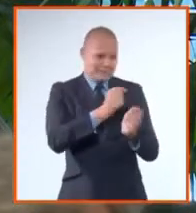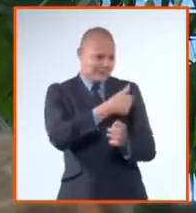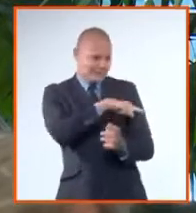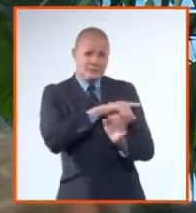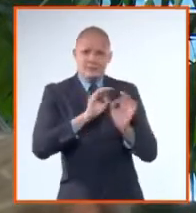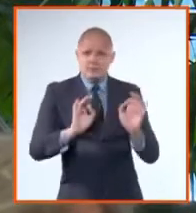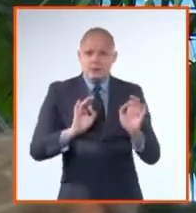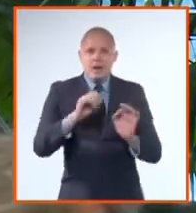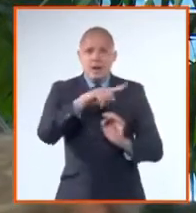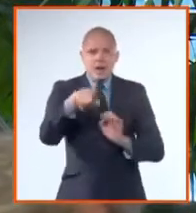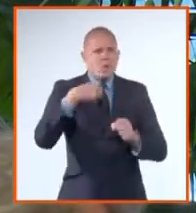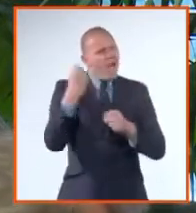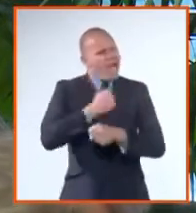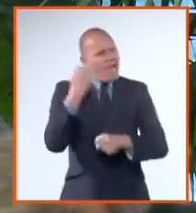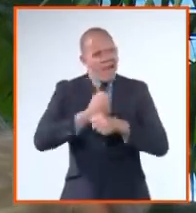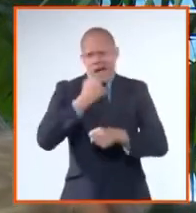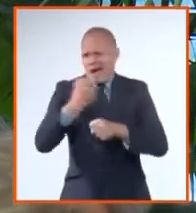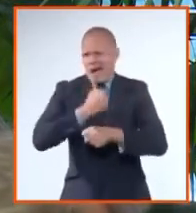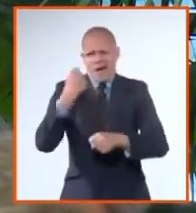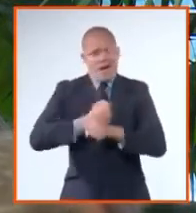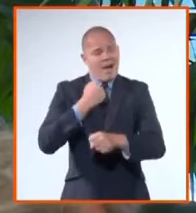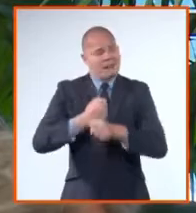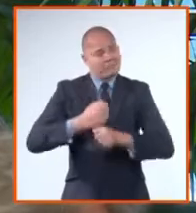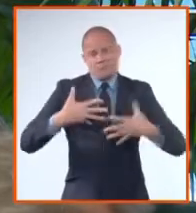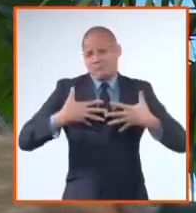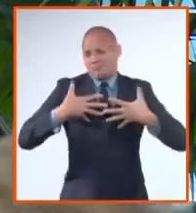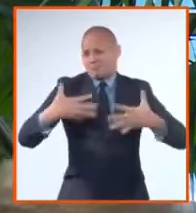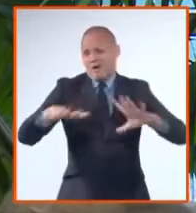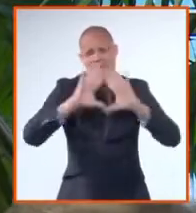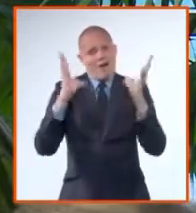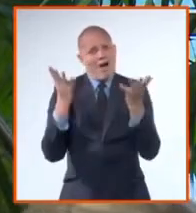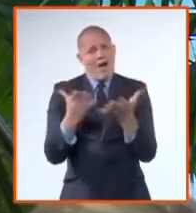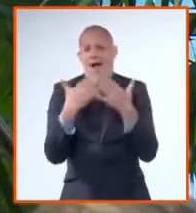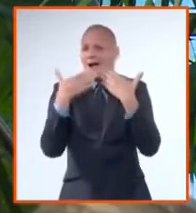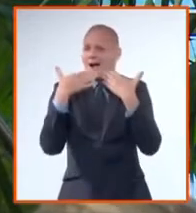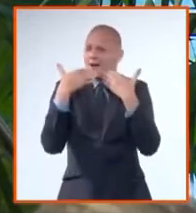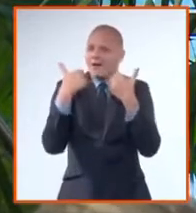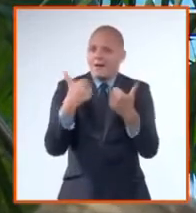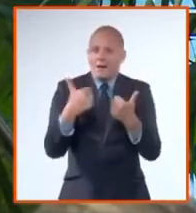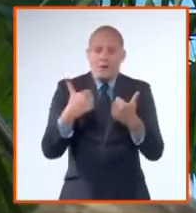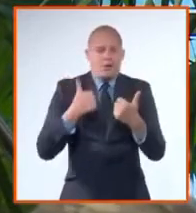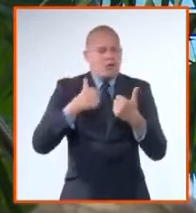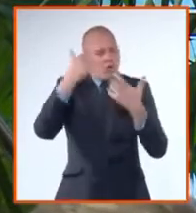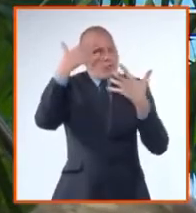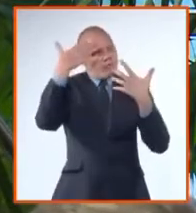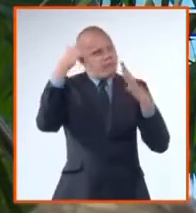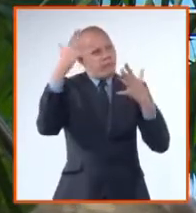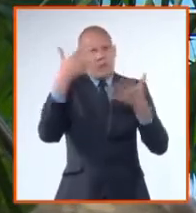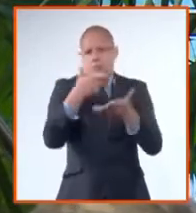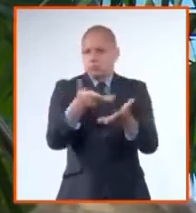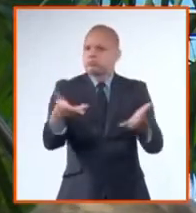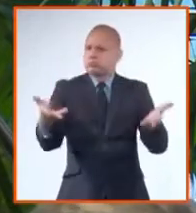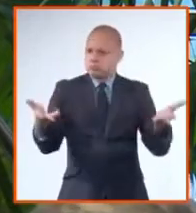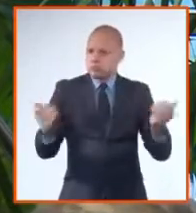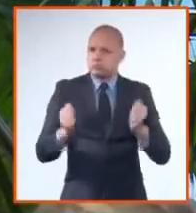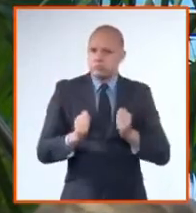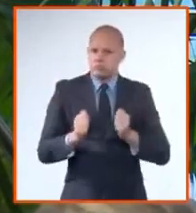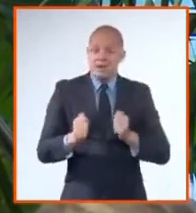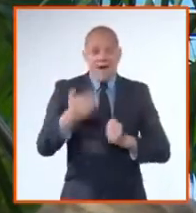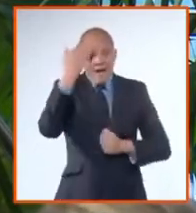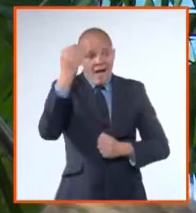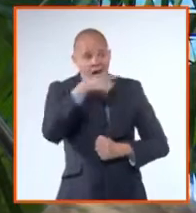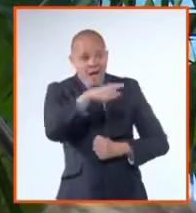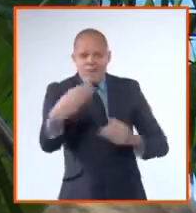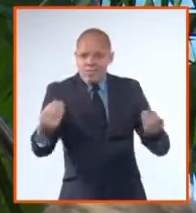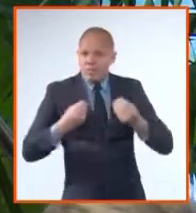han dado esa batalla colosal, trascendental, que no solamente ha resguardado,